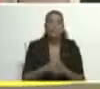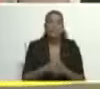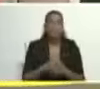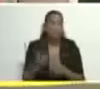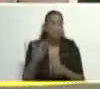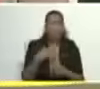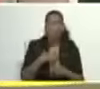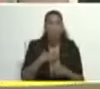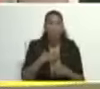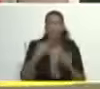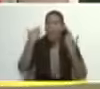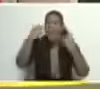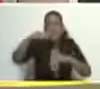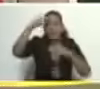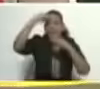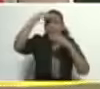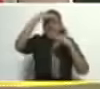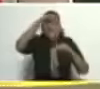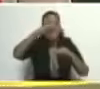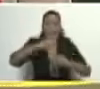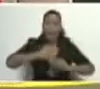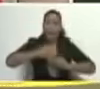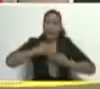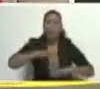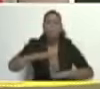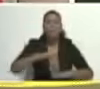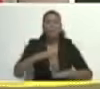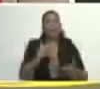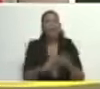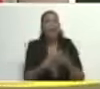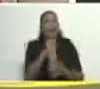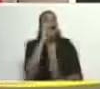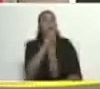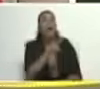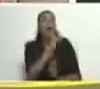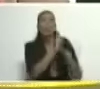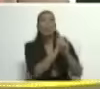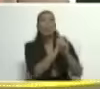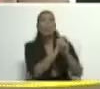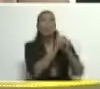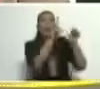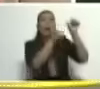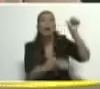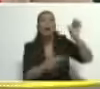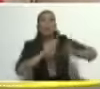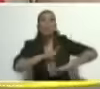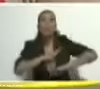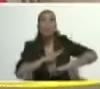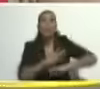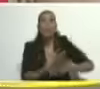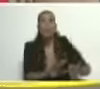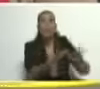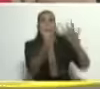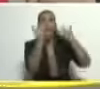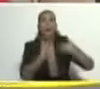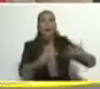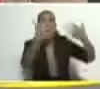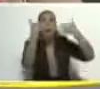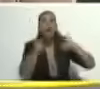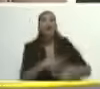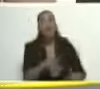no puedes limitarte a ser un testigo inmóvil, tragándote la